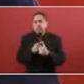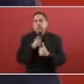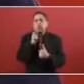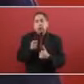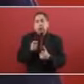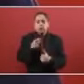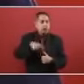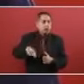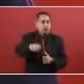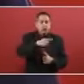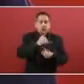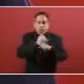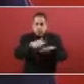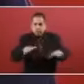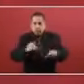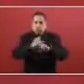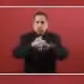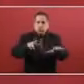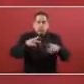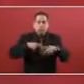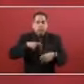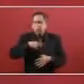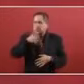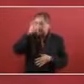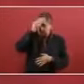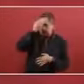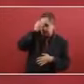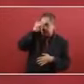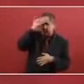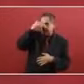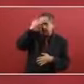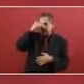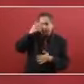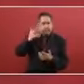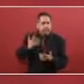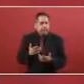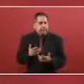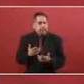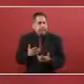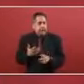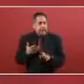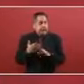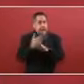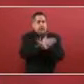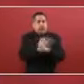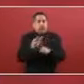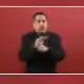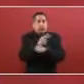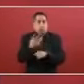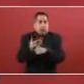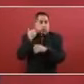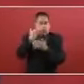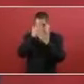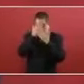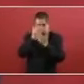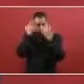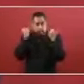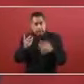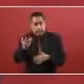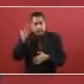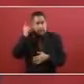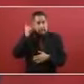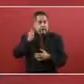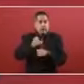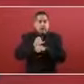es que estén informados. ¿Qué sucedía? no se sabe sobre estos